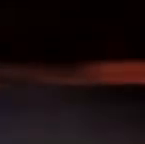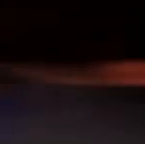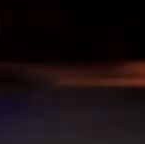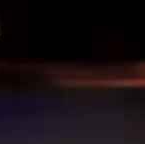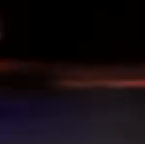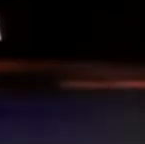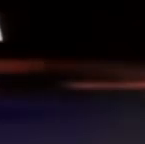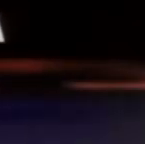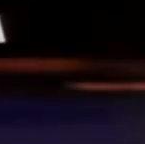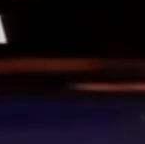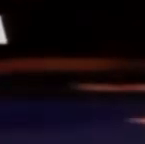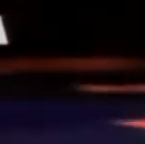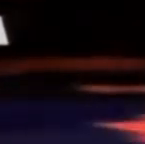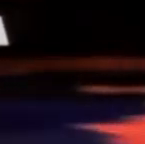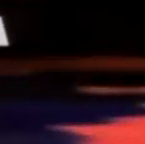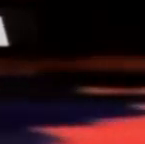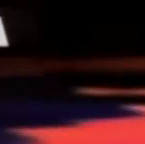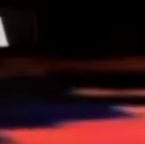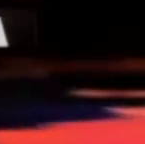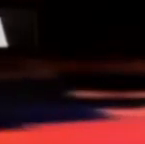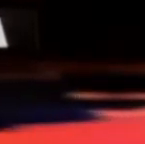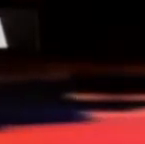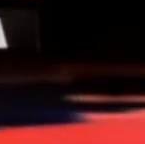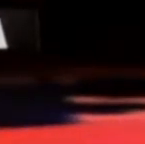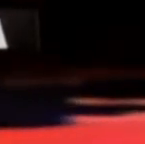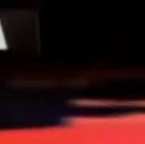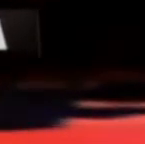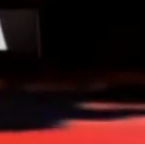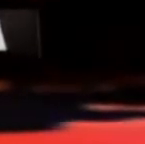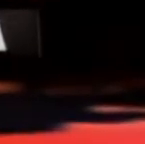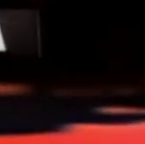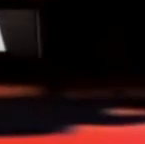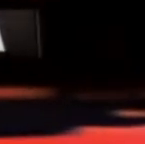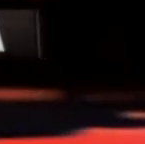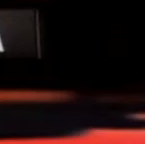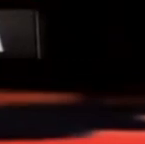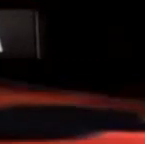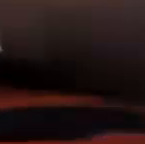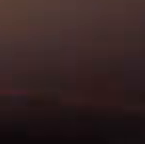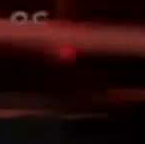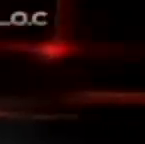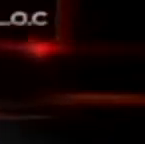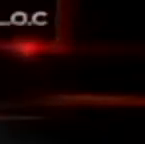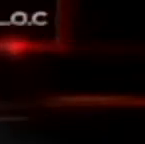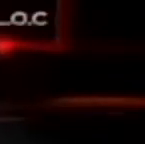Telerama Noticias presenta su segmento Entrevista.